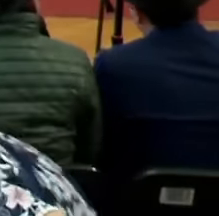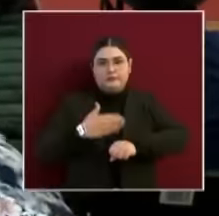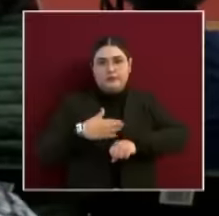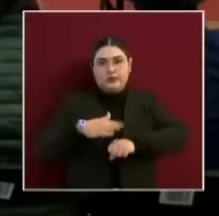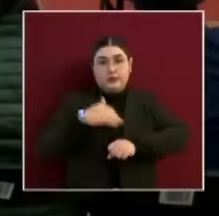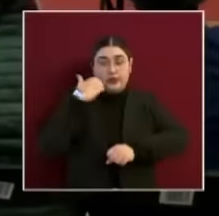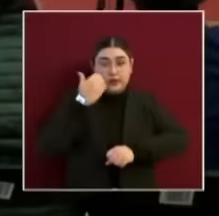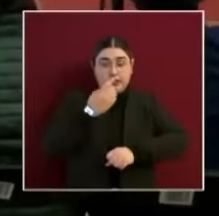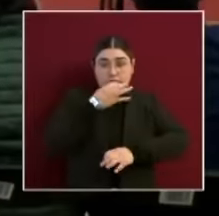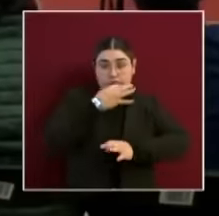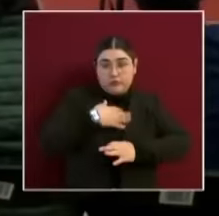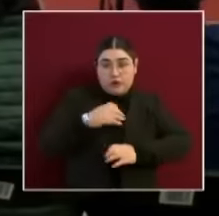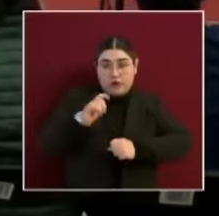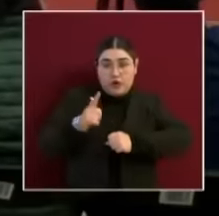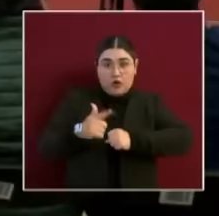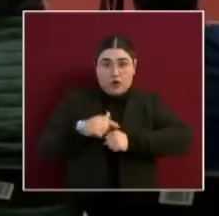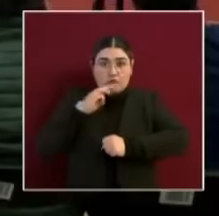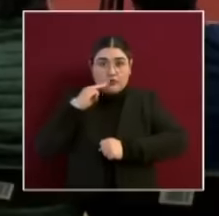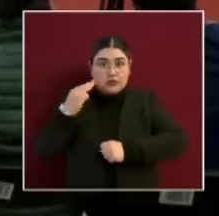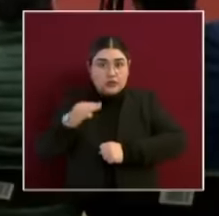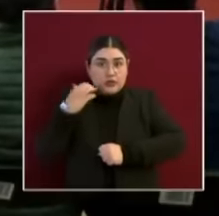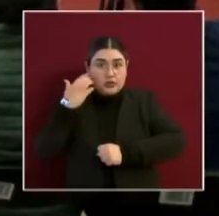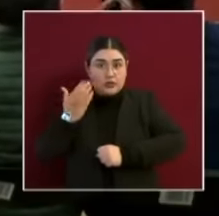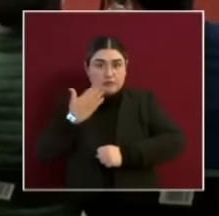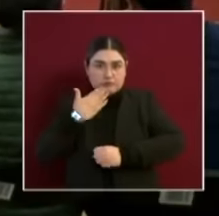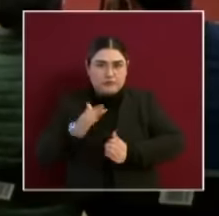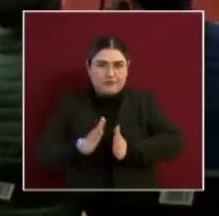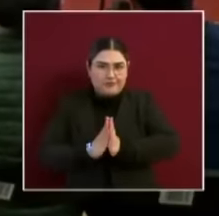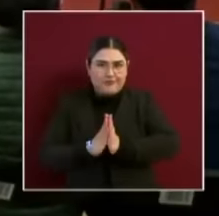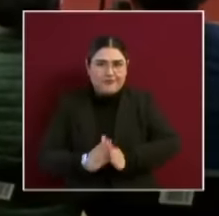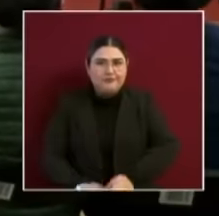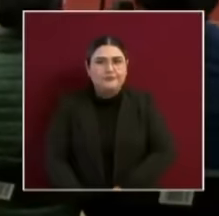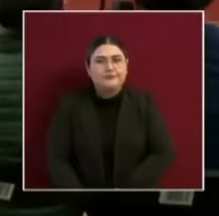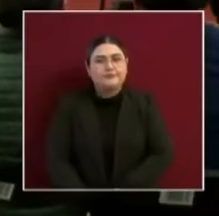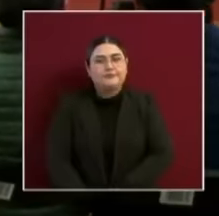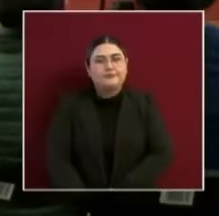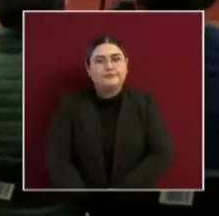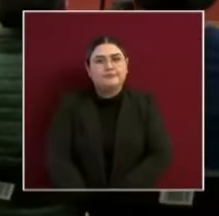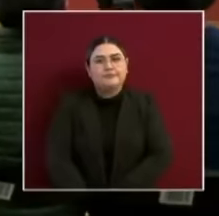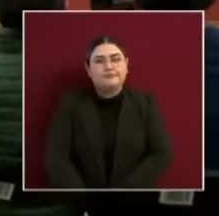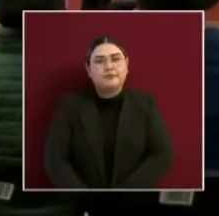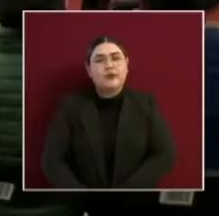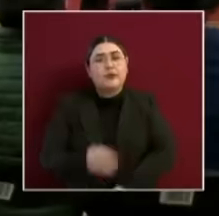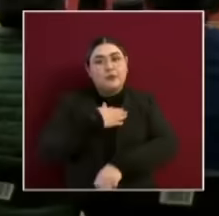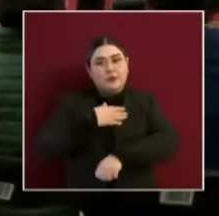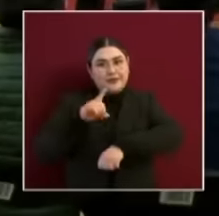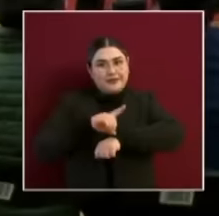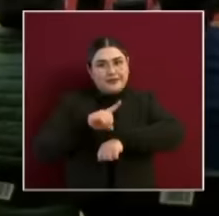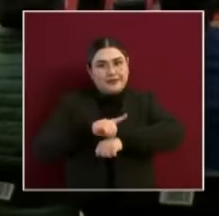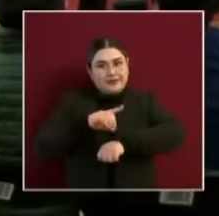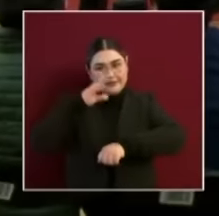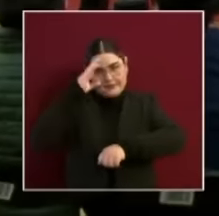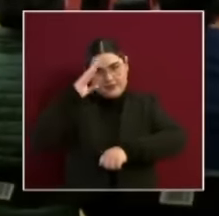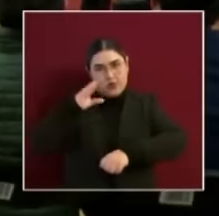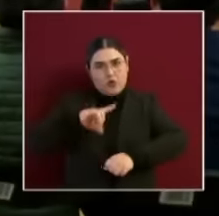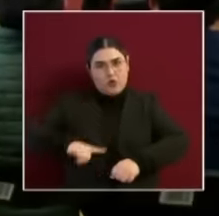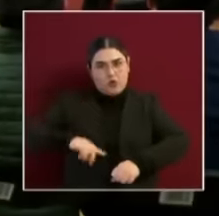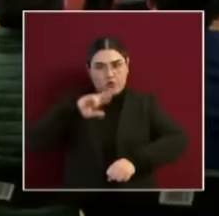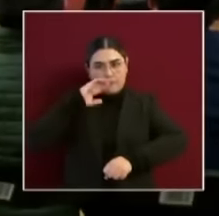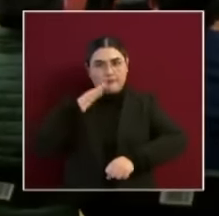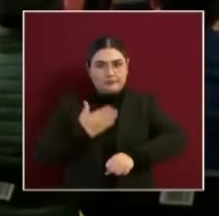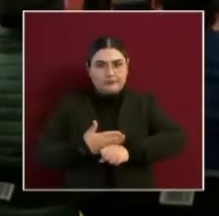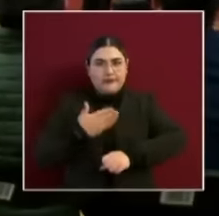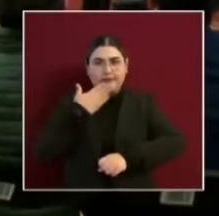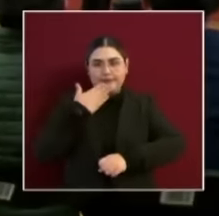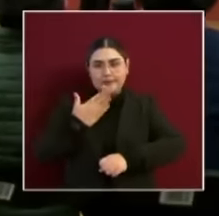con algún comentario, por favor. Buenos días, señor gobernador. Buenos días a todos los presentes. Como bien